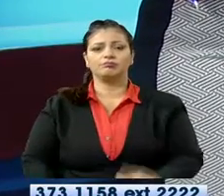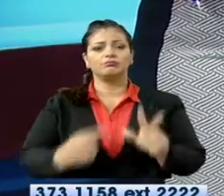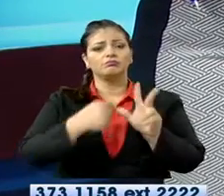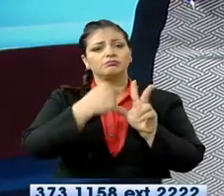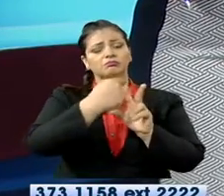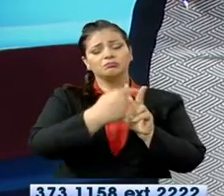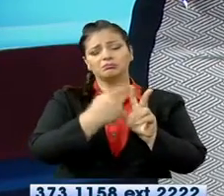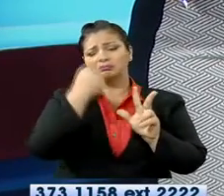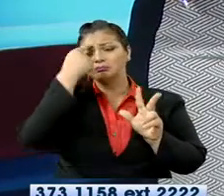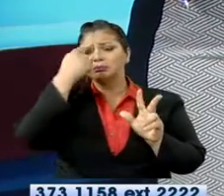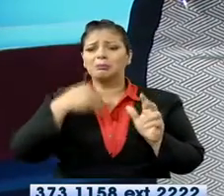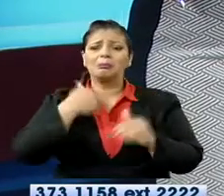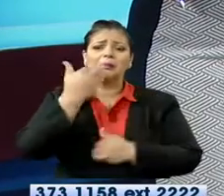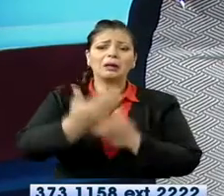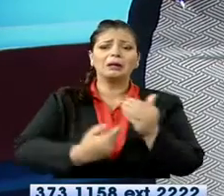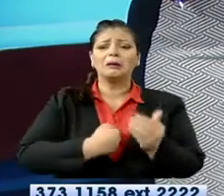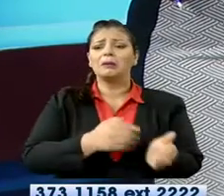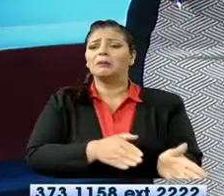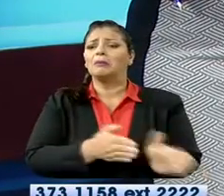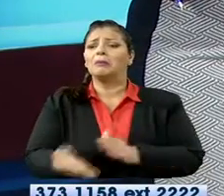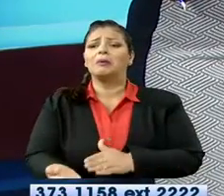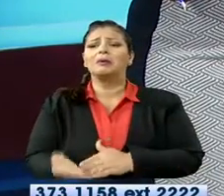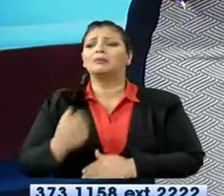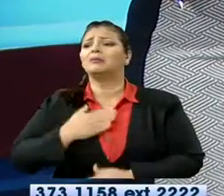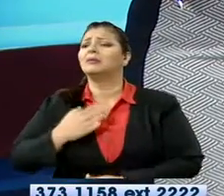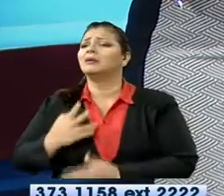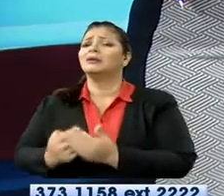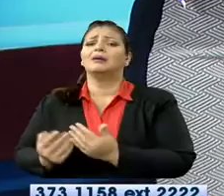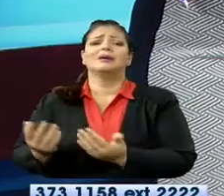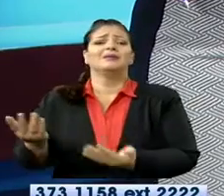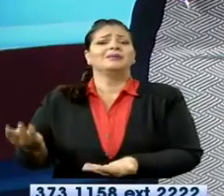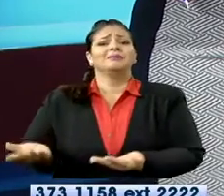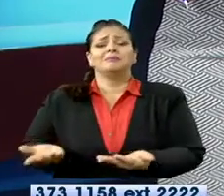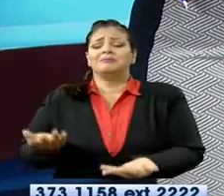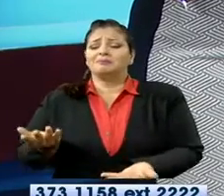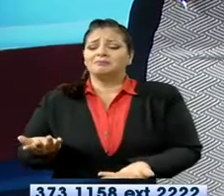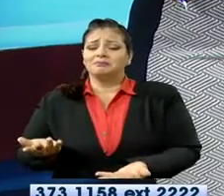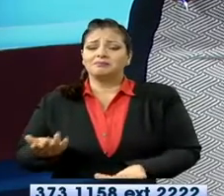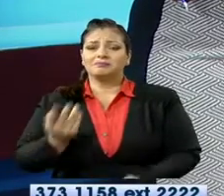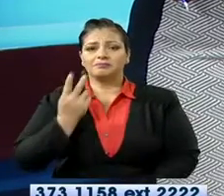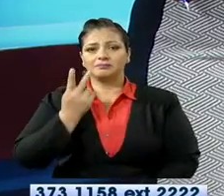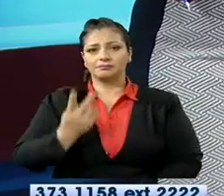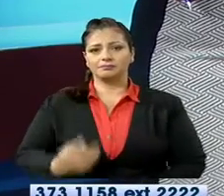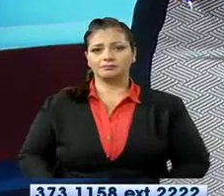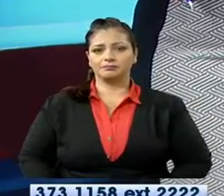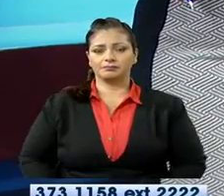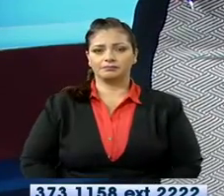sin saber qué ha pasado con sus hijos. Veamos.